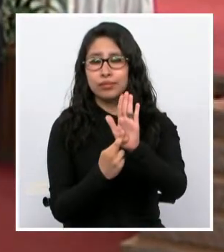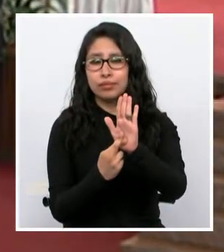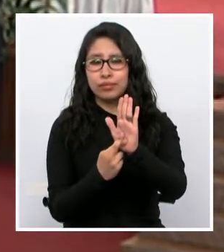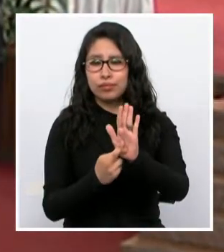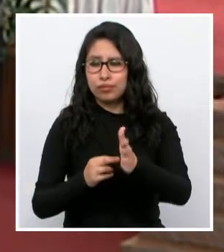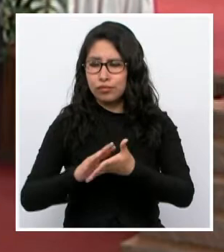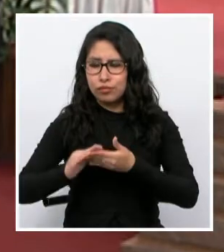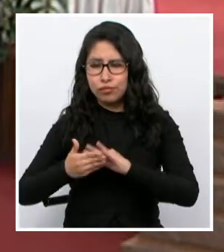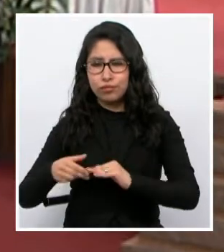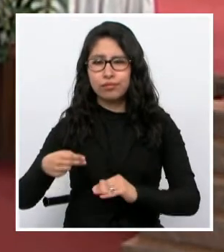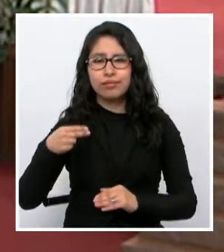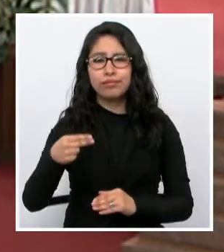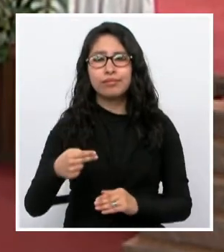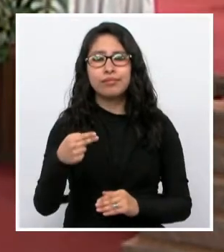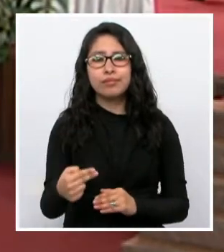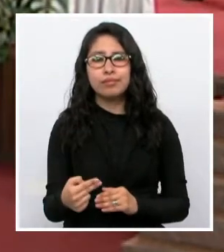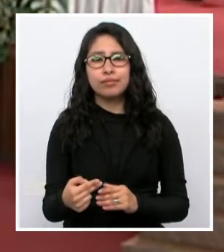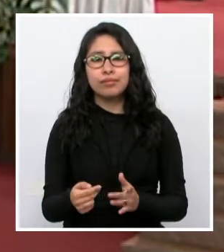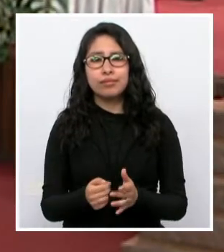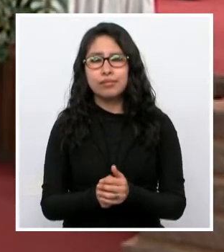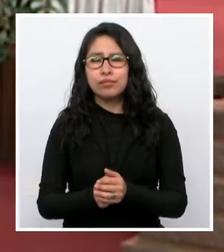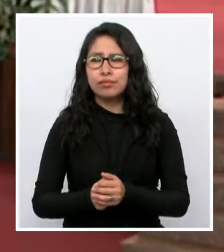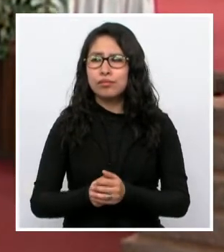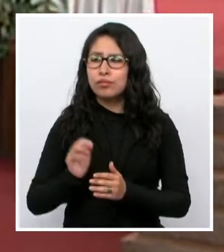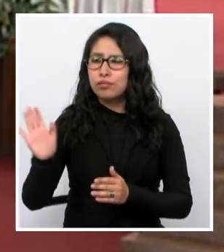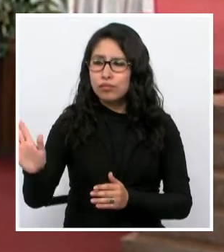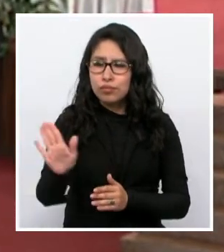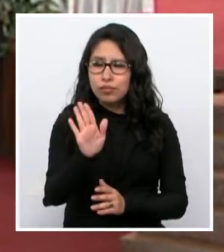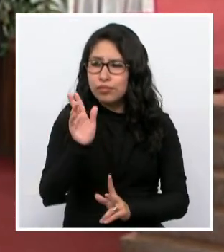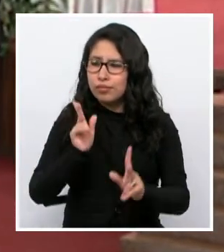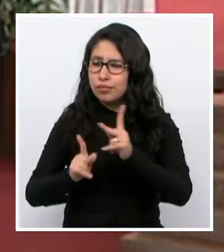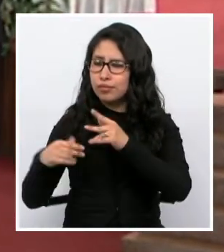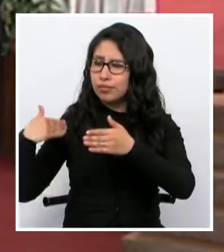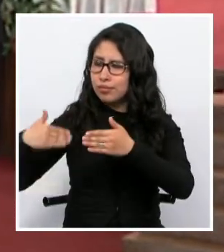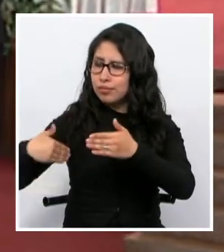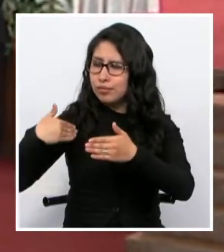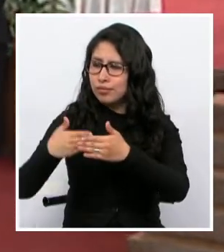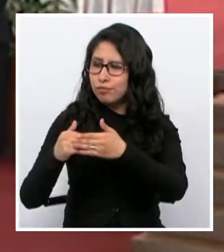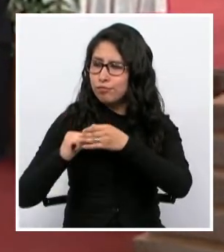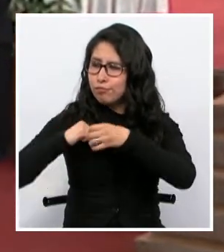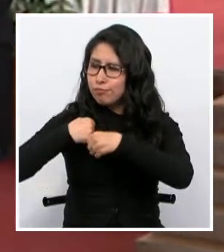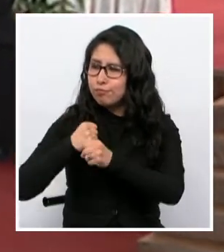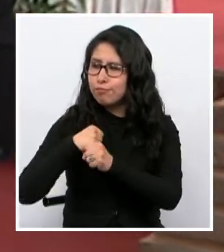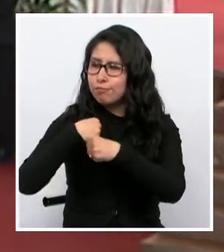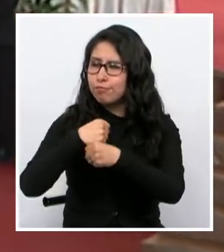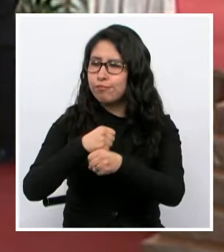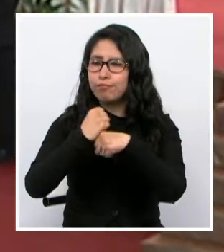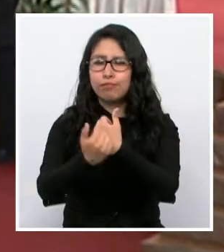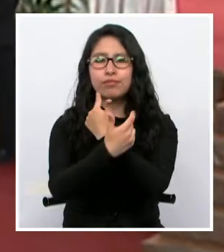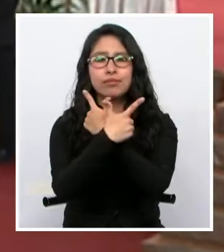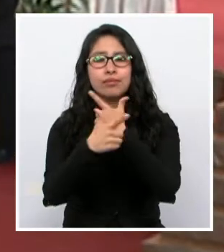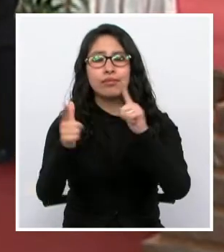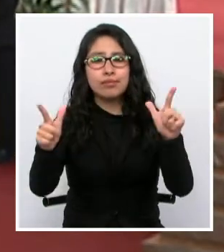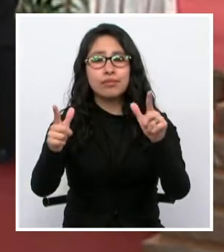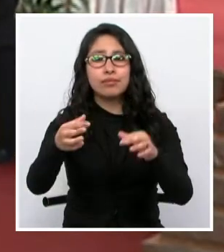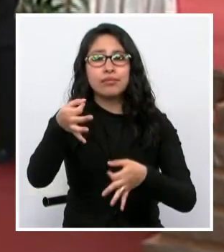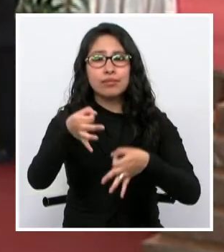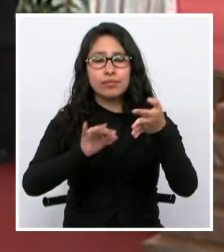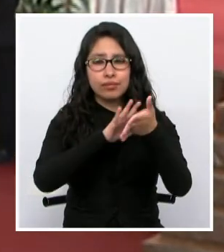del Estado, forjado por el pueblo en su incesante lucha por la libertad y justicia. Con alta